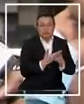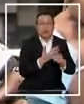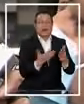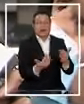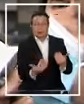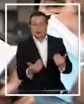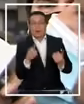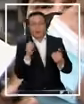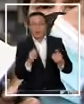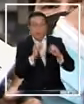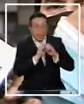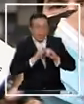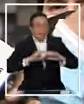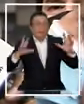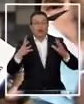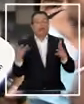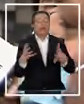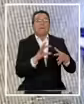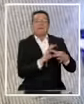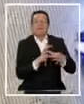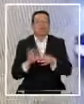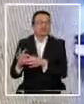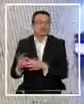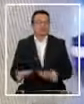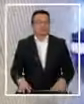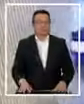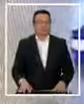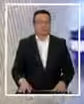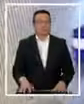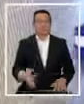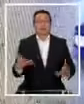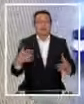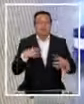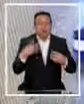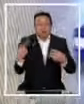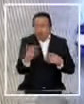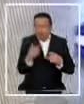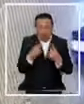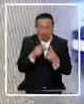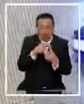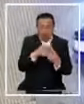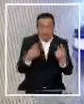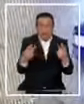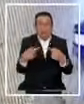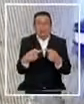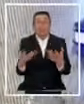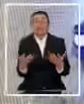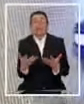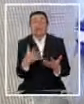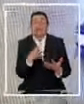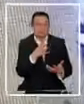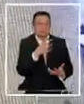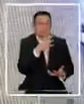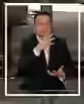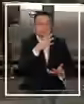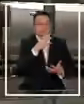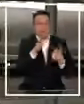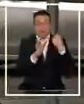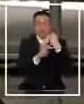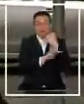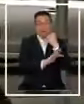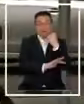necesarias para poder dilucidar lo acontecido. Perfecto. Aún se desconoce el nexo de los protagonistas del hecho. La fiscalía descartó